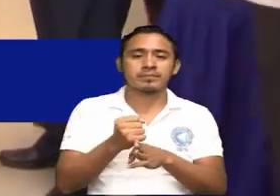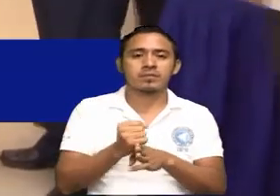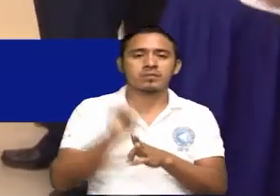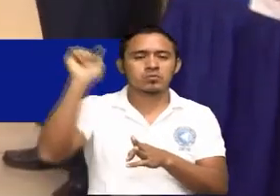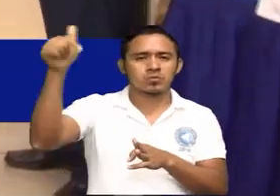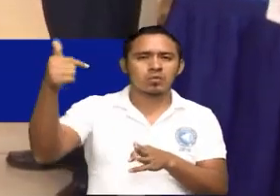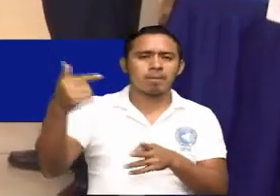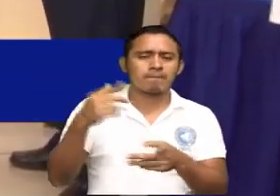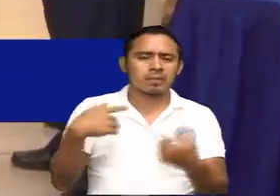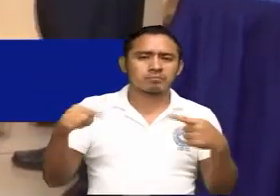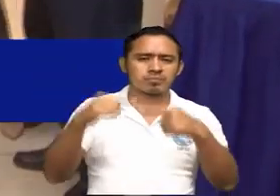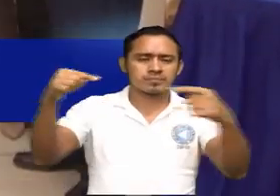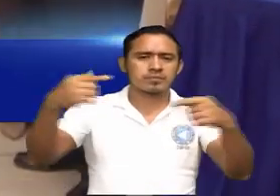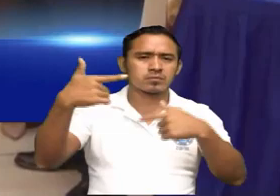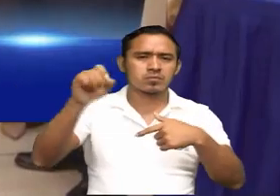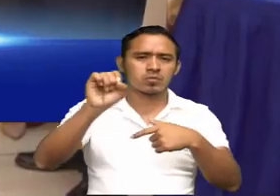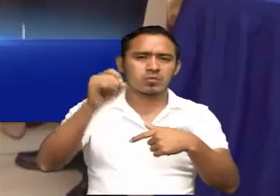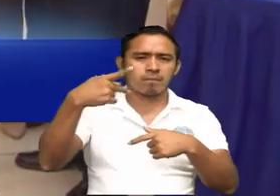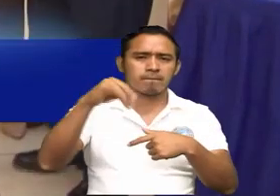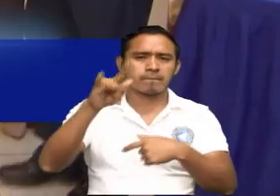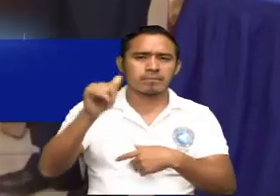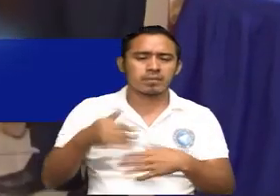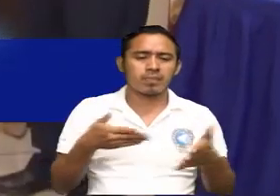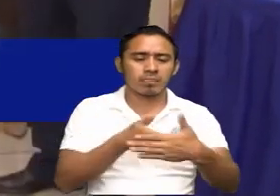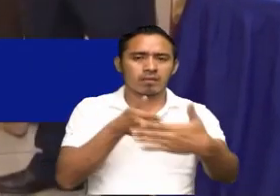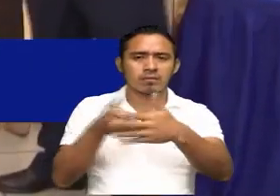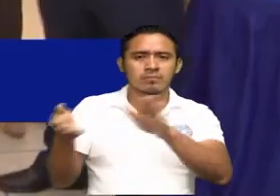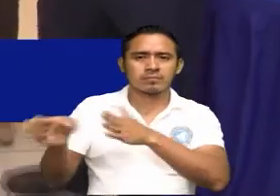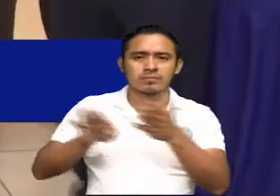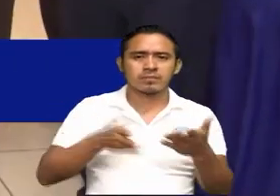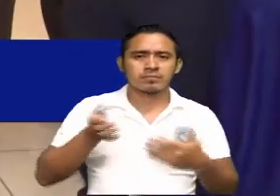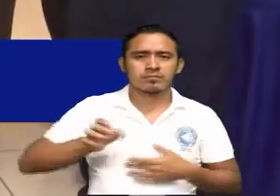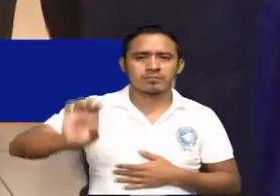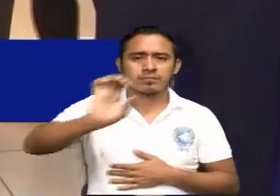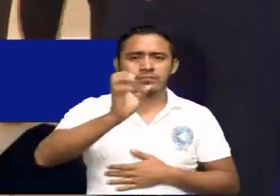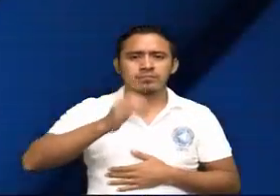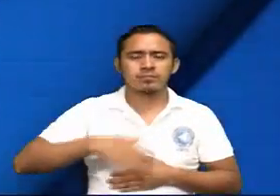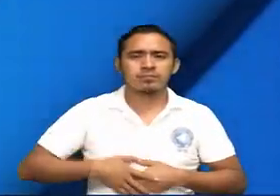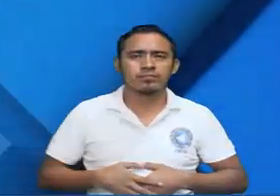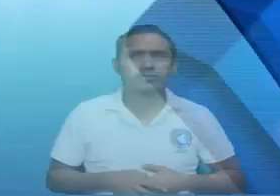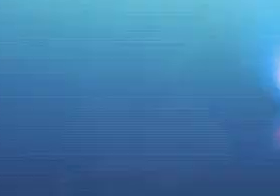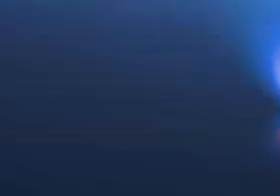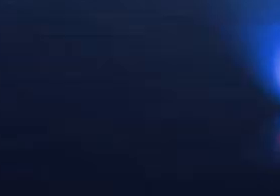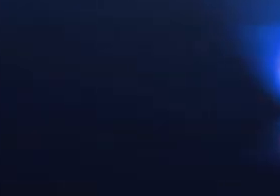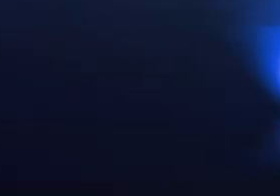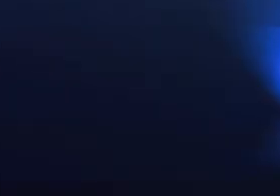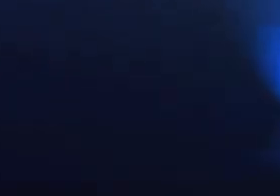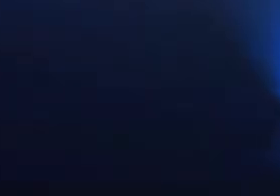delincuentes que sembraron el terror en los tranques de la muerte en Carazo.